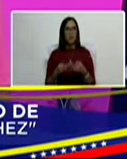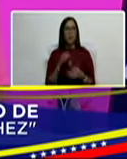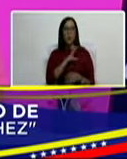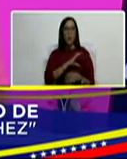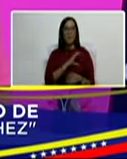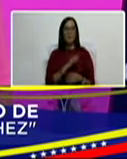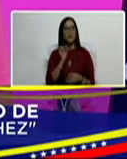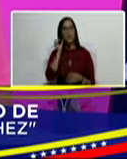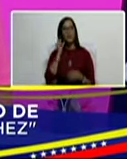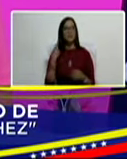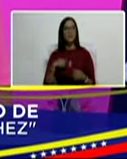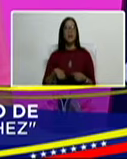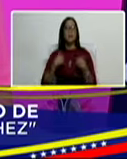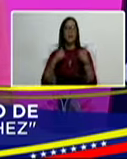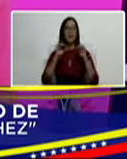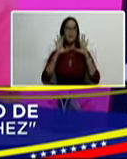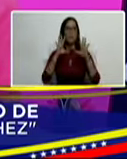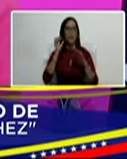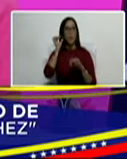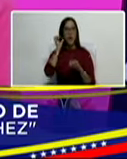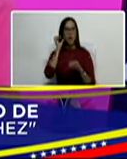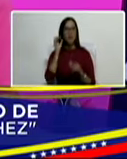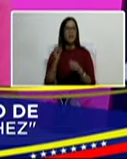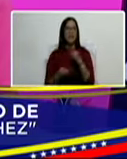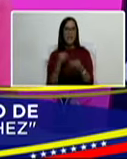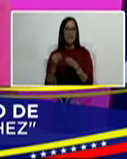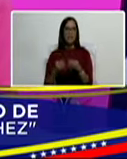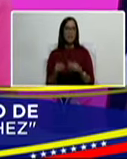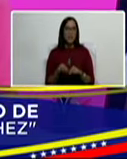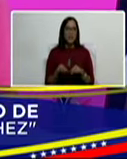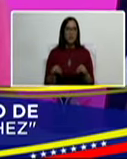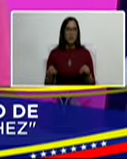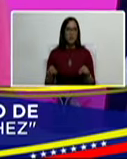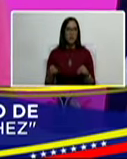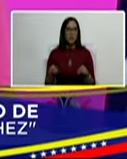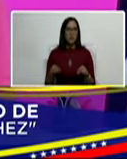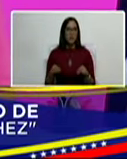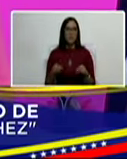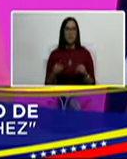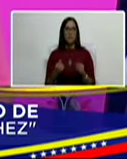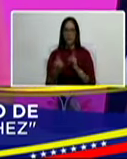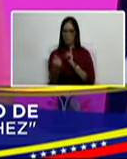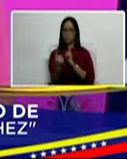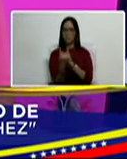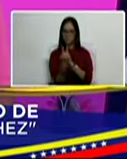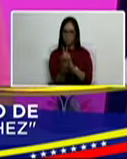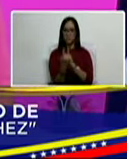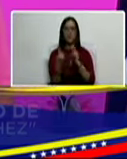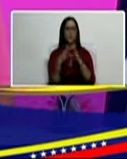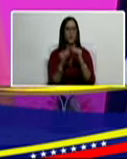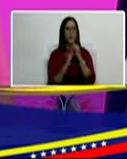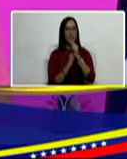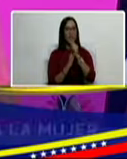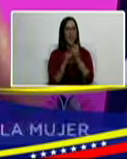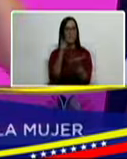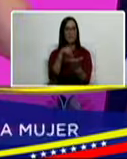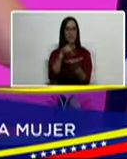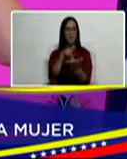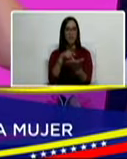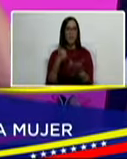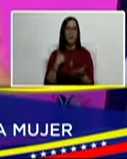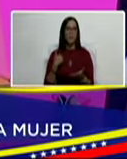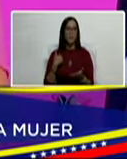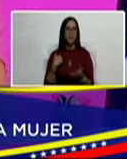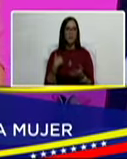de mujeres tienen más de 10 mujeres. Las que hicimos en el territorio, que fue cuerpo a cuerpo, con todas las lideresas presentes, aprovecho,